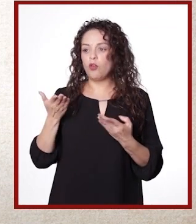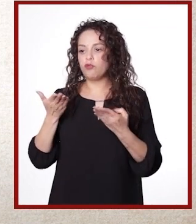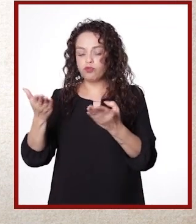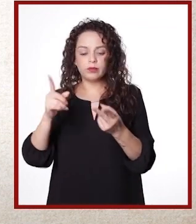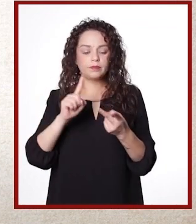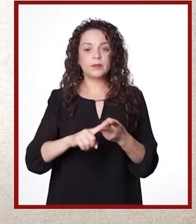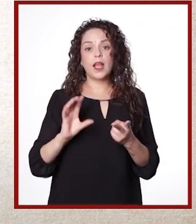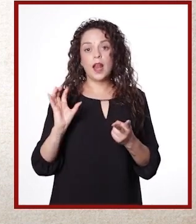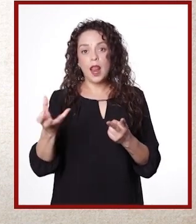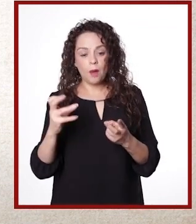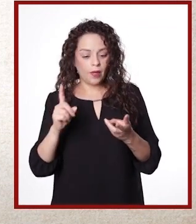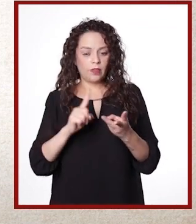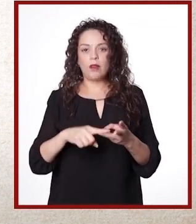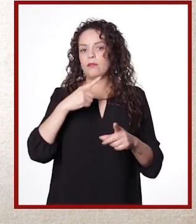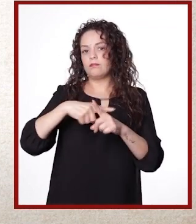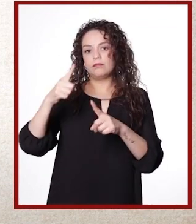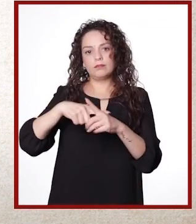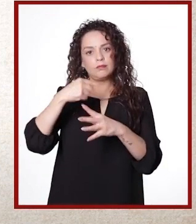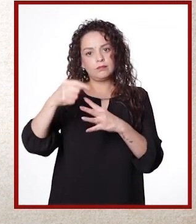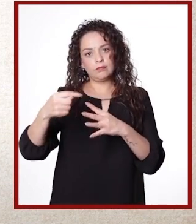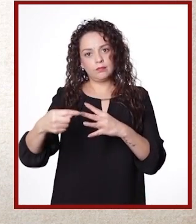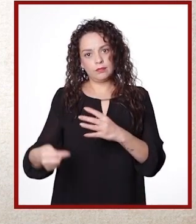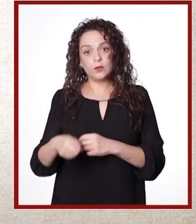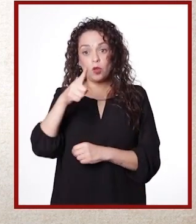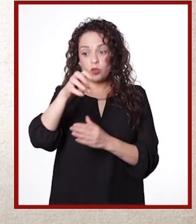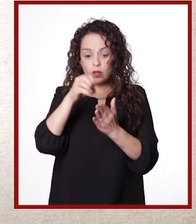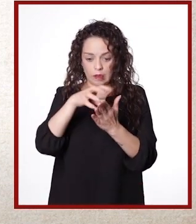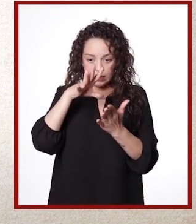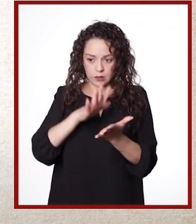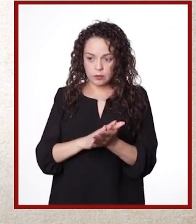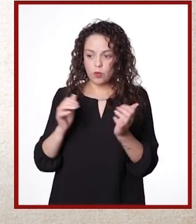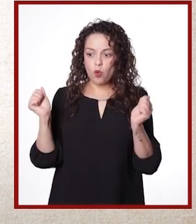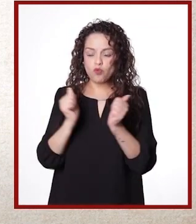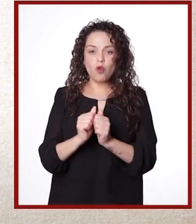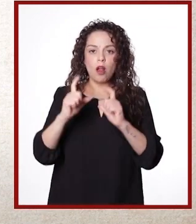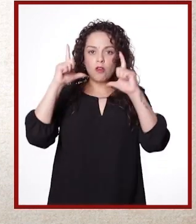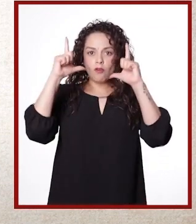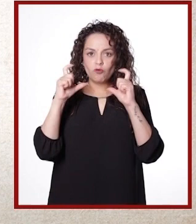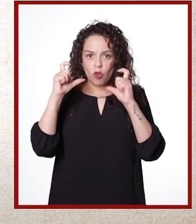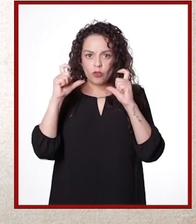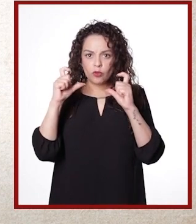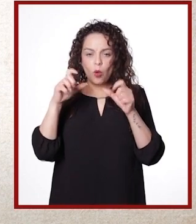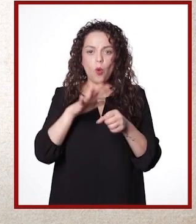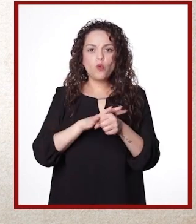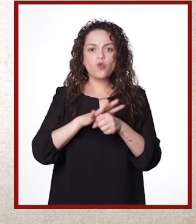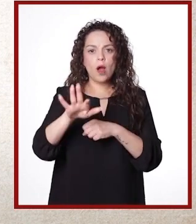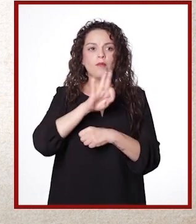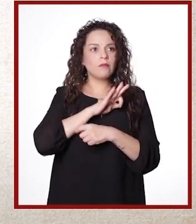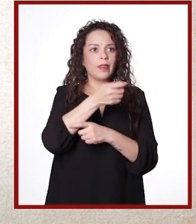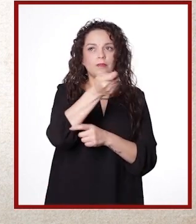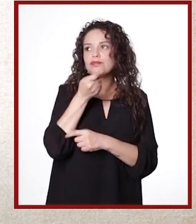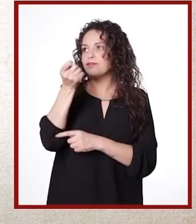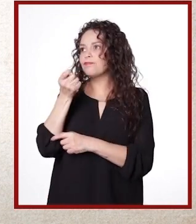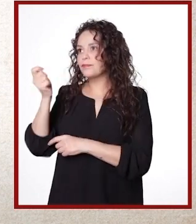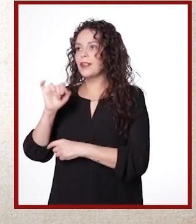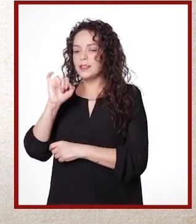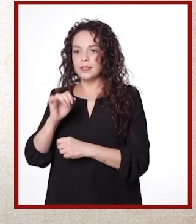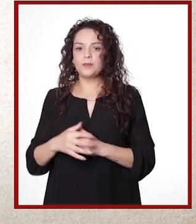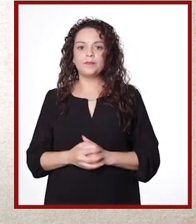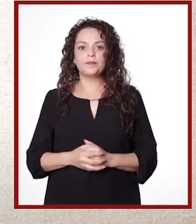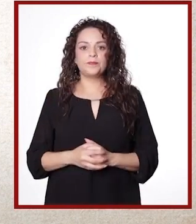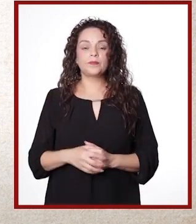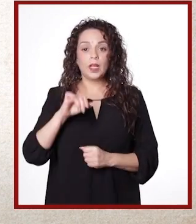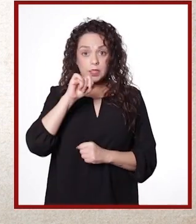televisión, el microondas, la lavadora, etc. Registren la evidencia con una fotografía de qué aparatos pudieron